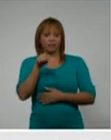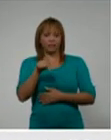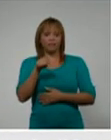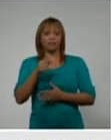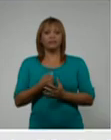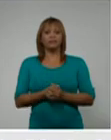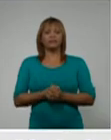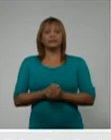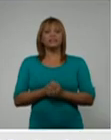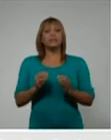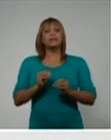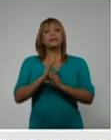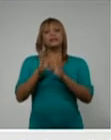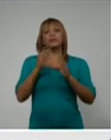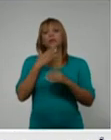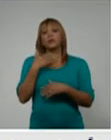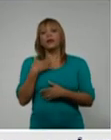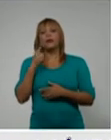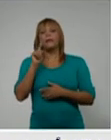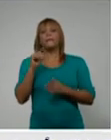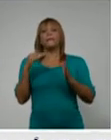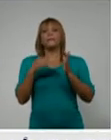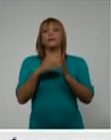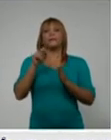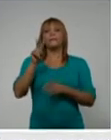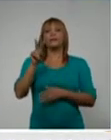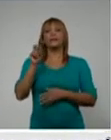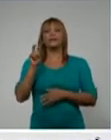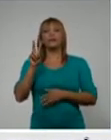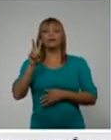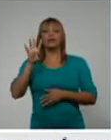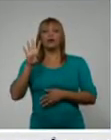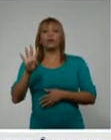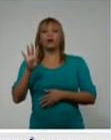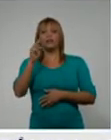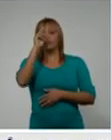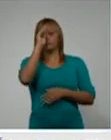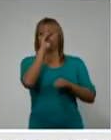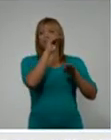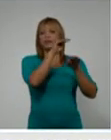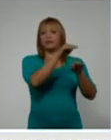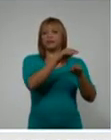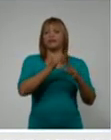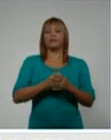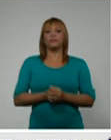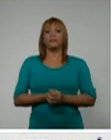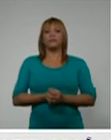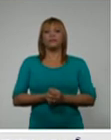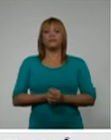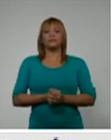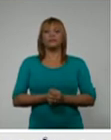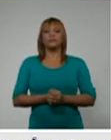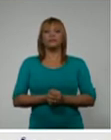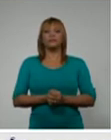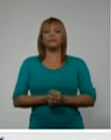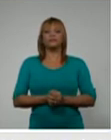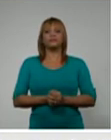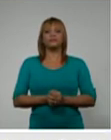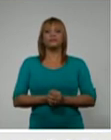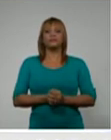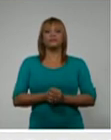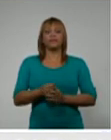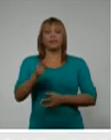amanecemos con 1.024 pacientes ingresados en nuestros hospitales, en